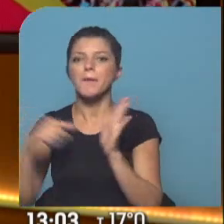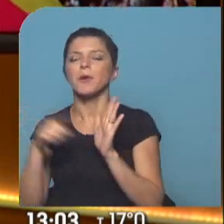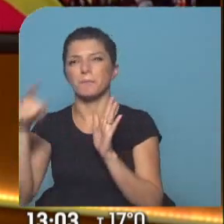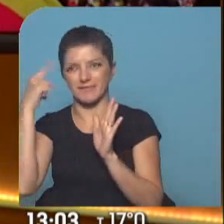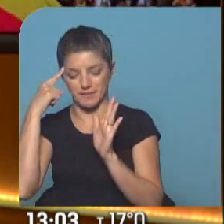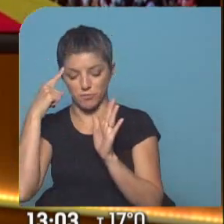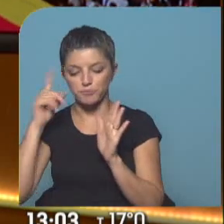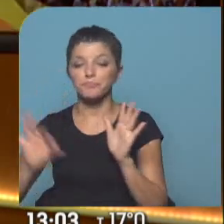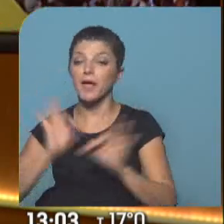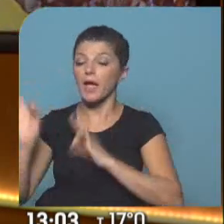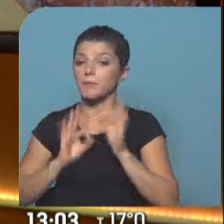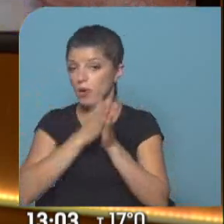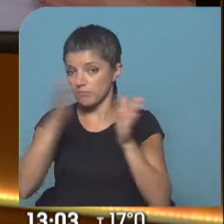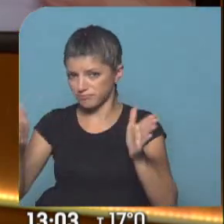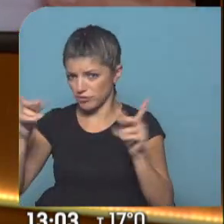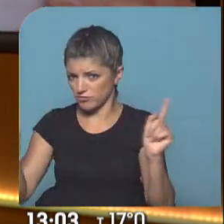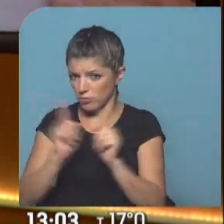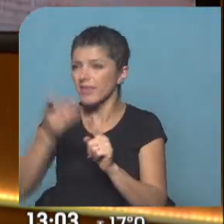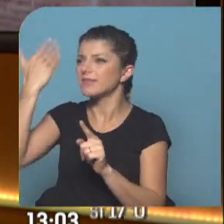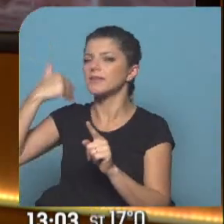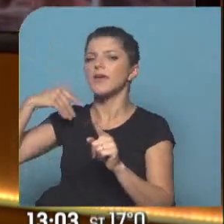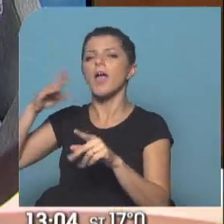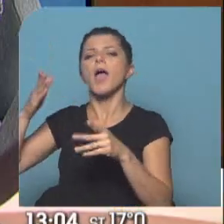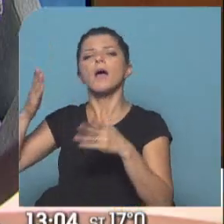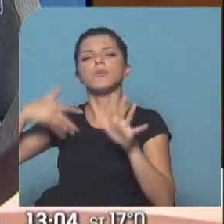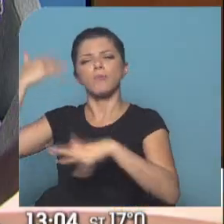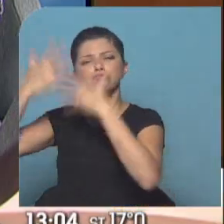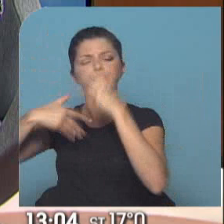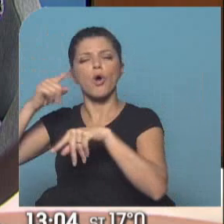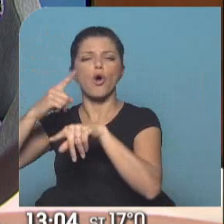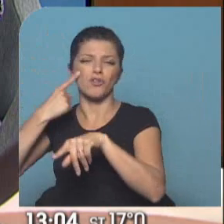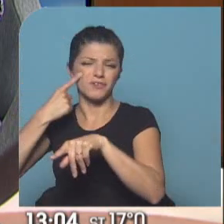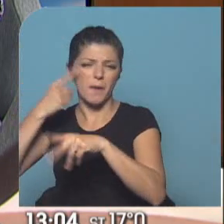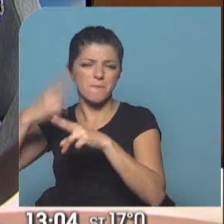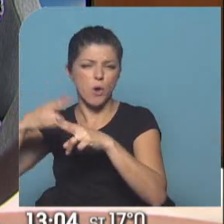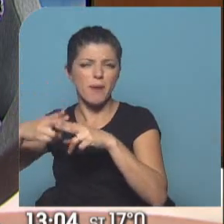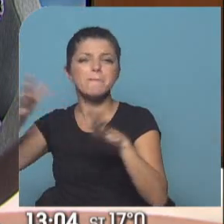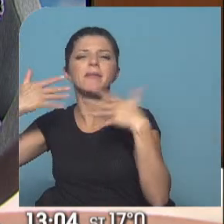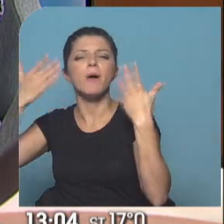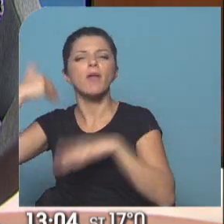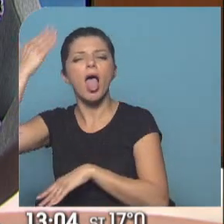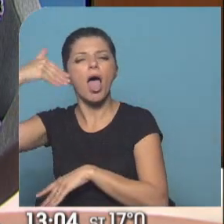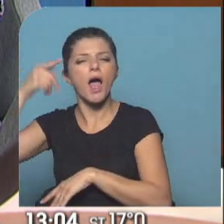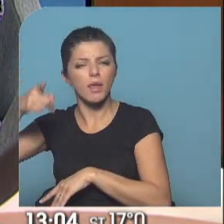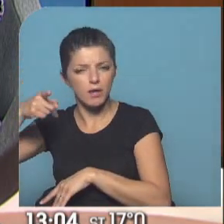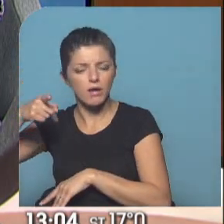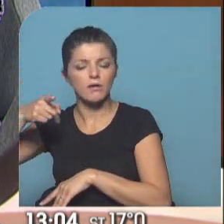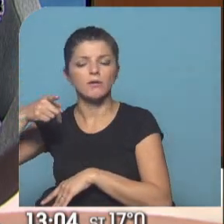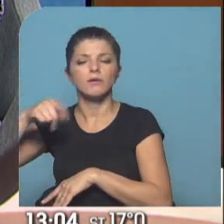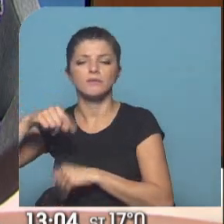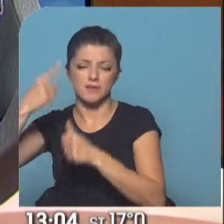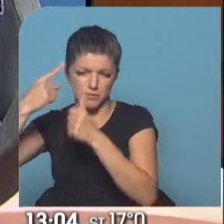¿no? Acordate la primavera árabe, las grandes manifestaciones que está haciendo. Una de las características de esto es que